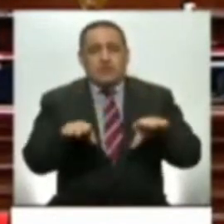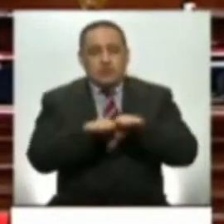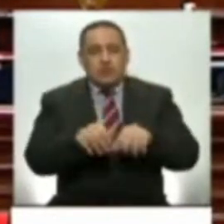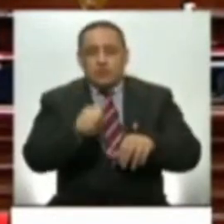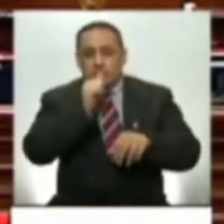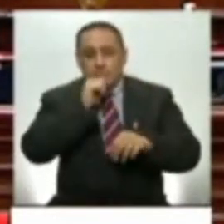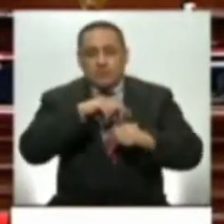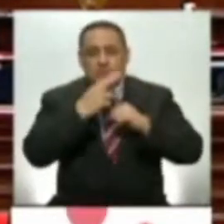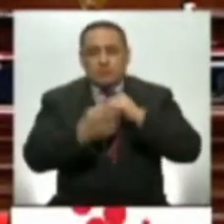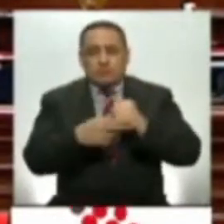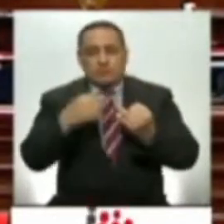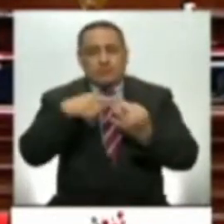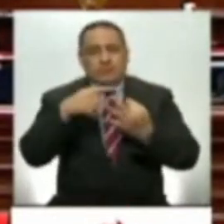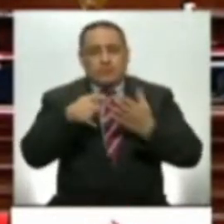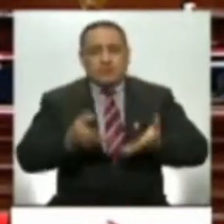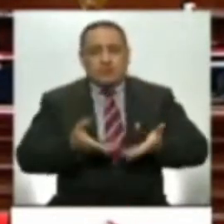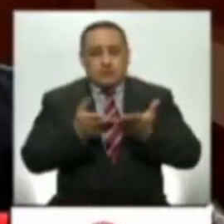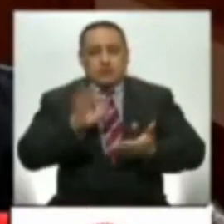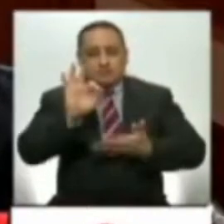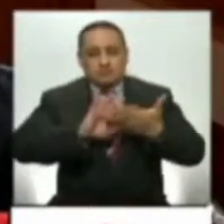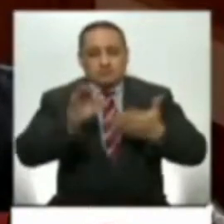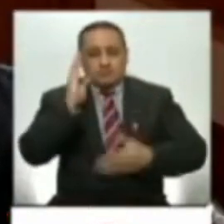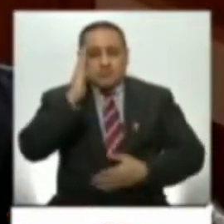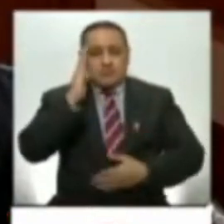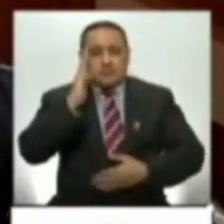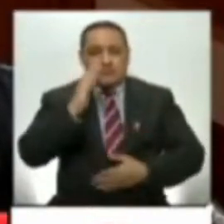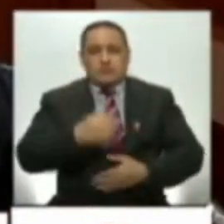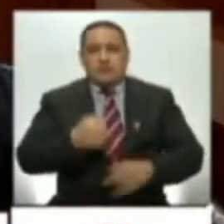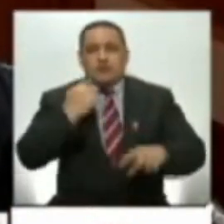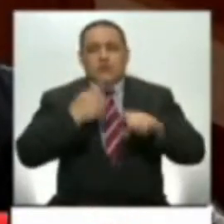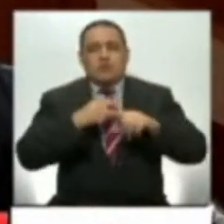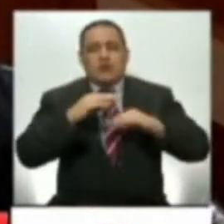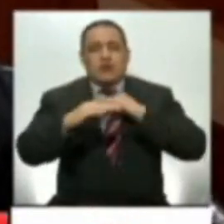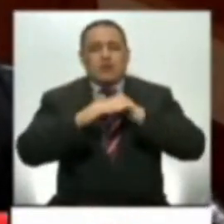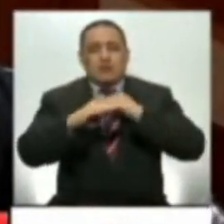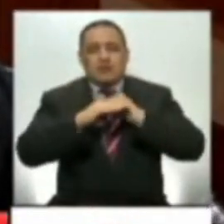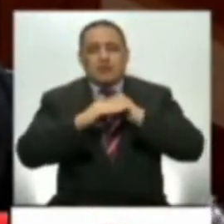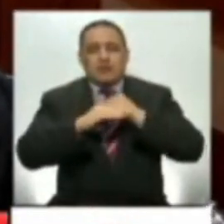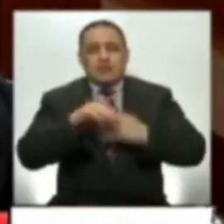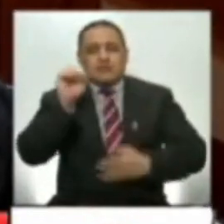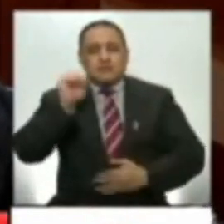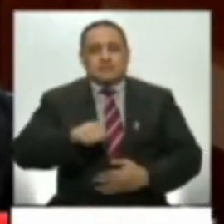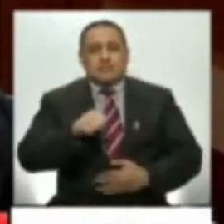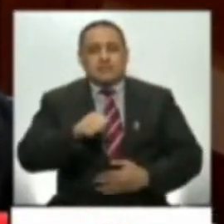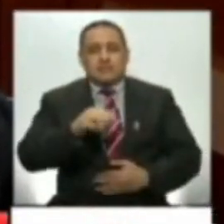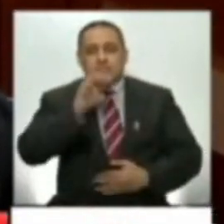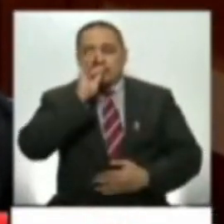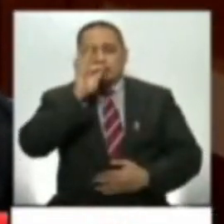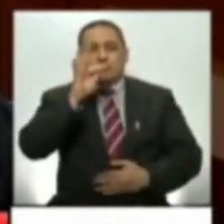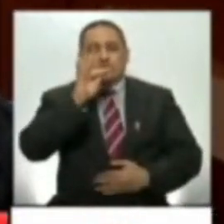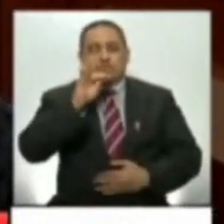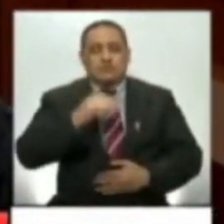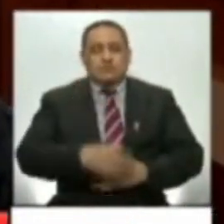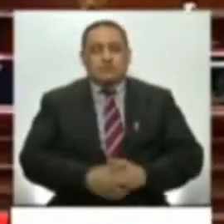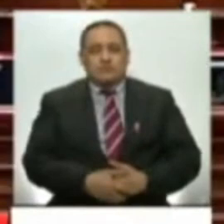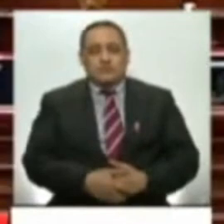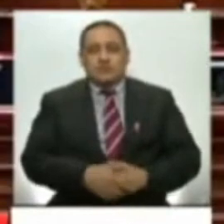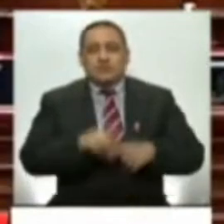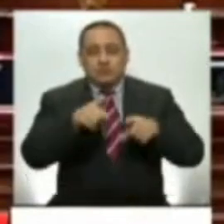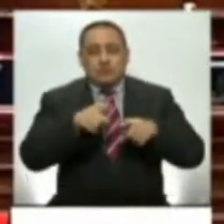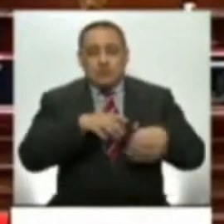guardar secreto en los asuntos así calificados? ¡Por la igualdad! ¡Sí! ¡Juro!